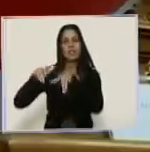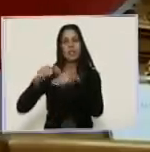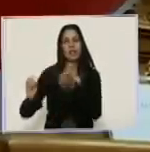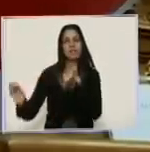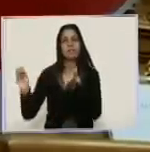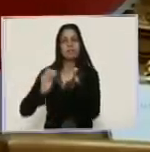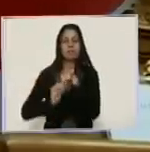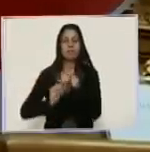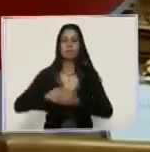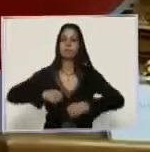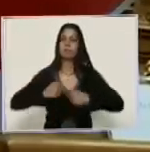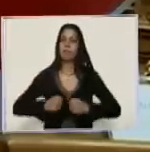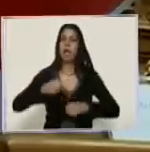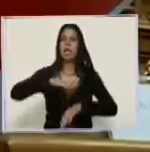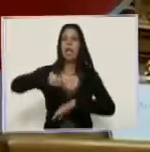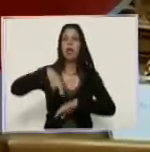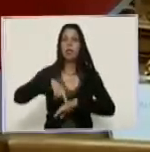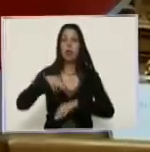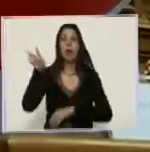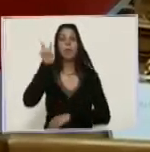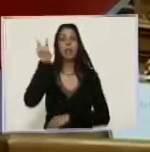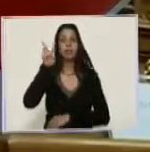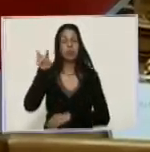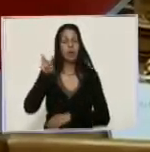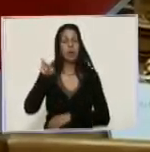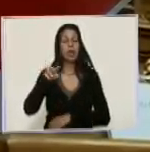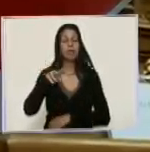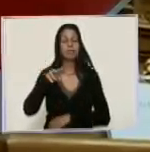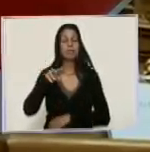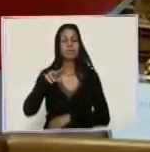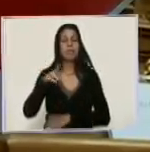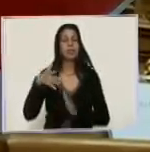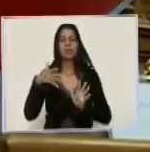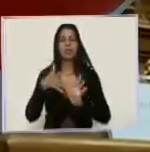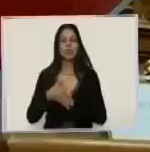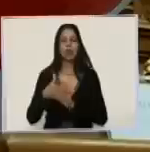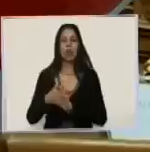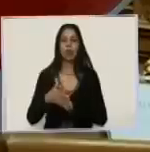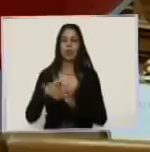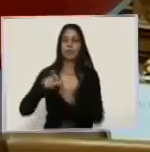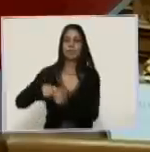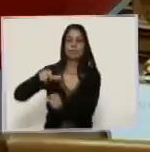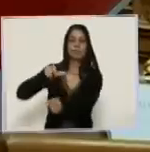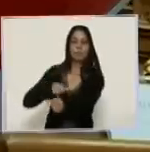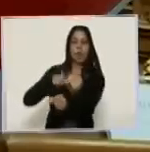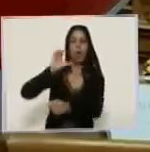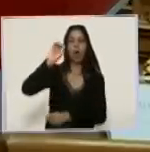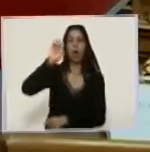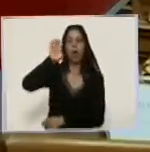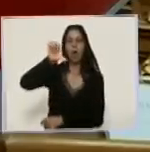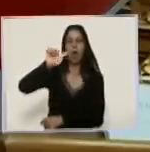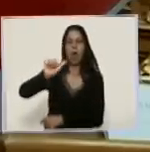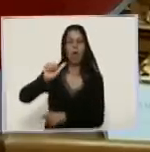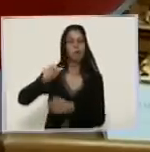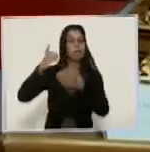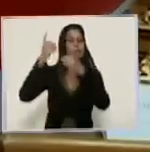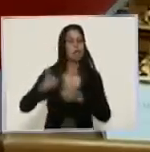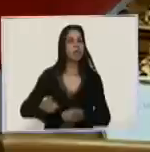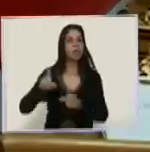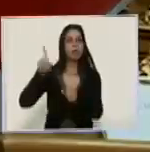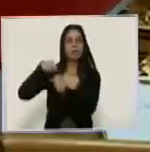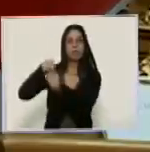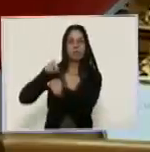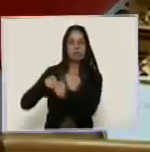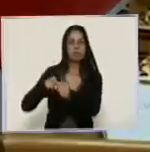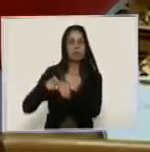posición soberana de la República Bolivariana de Venezuela en cuanto a su retiro definitivo de la Organización de los Estados Americanos,